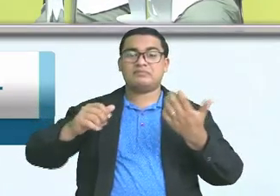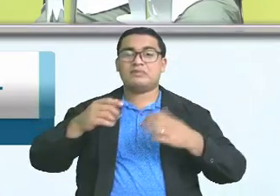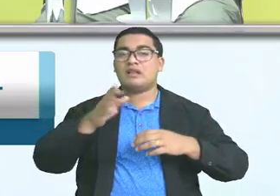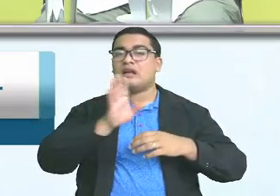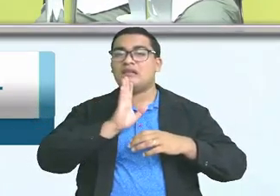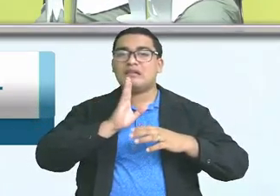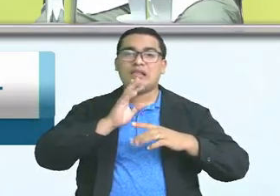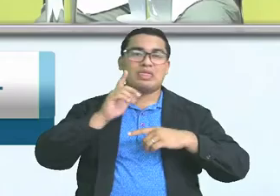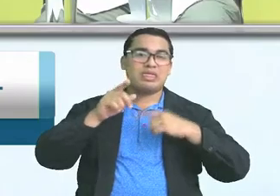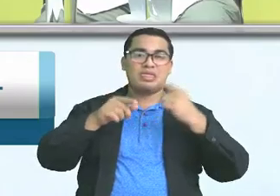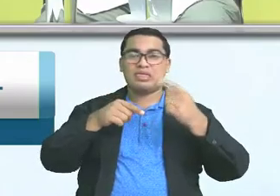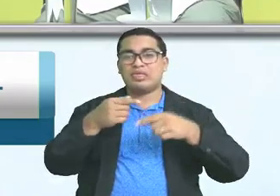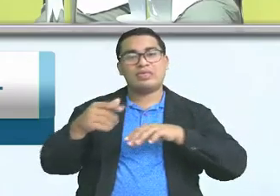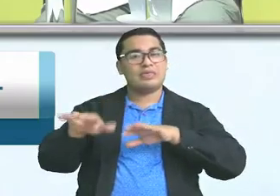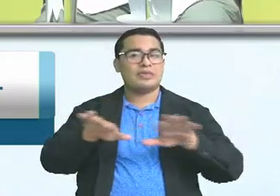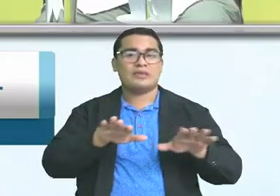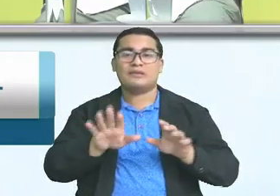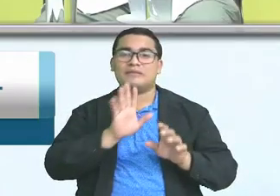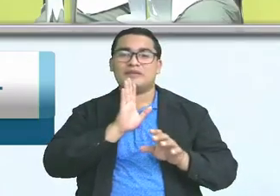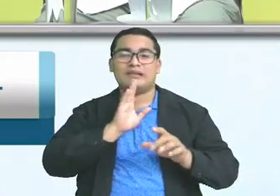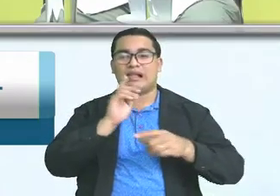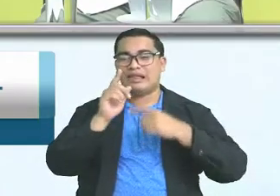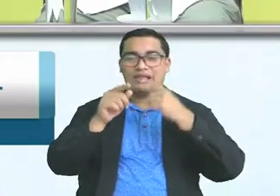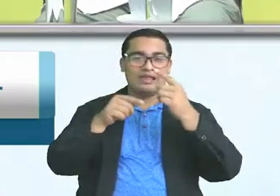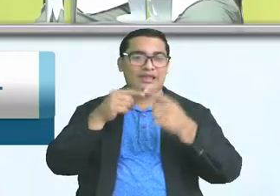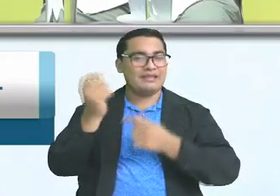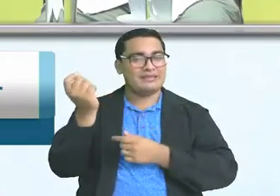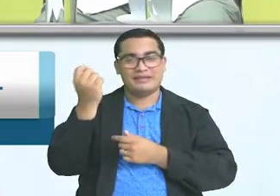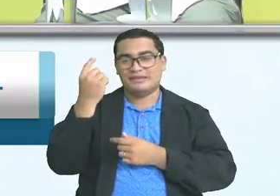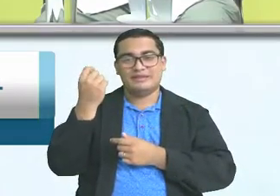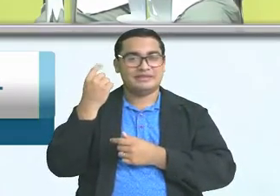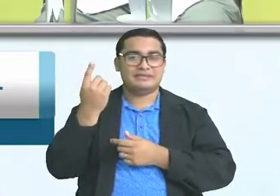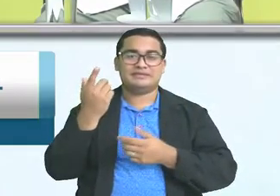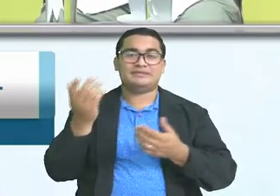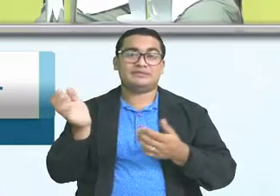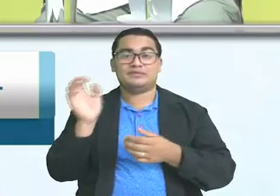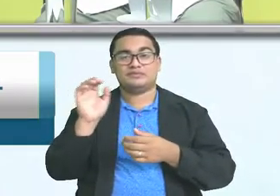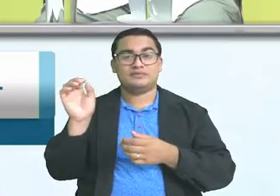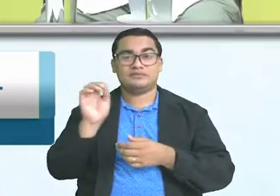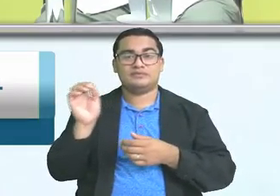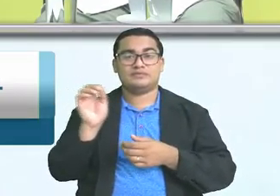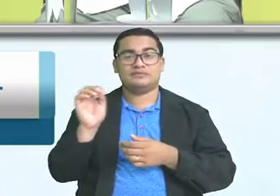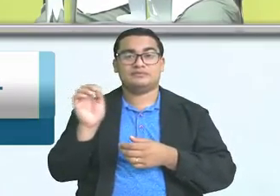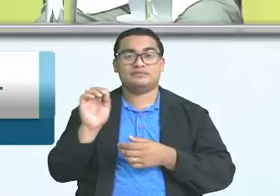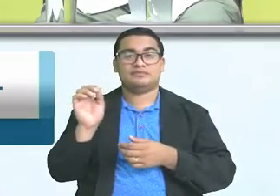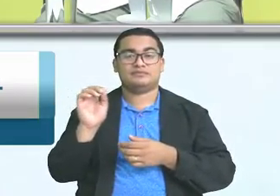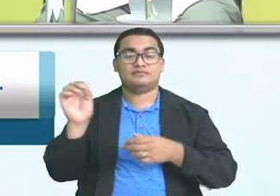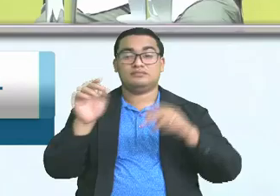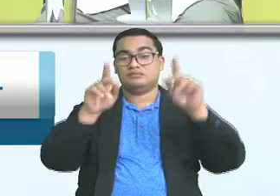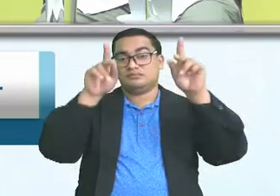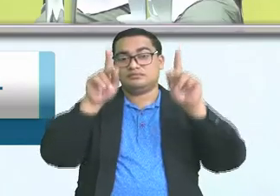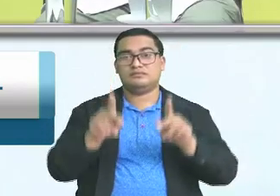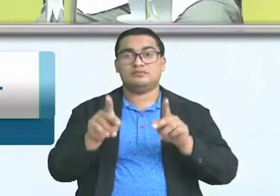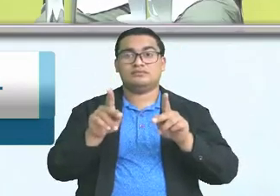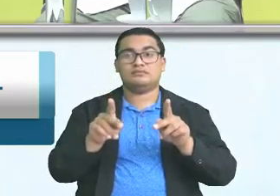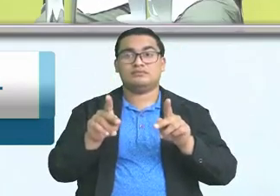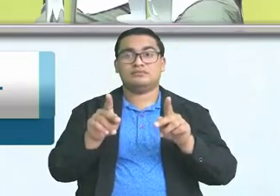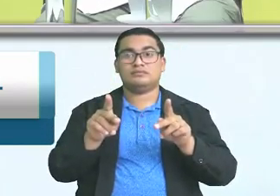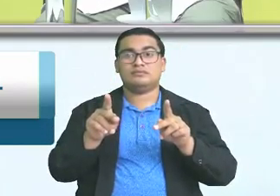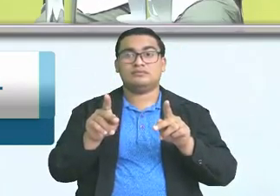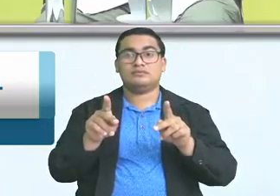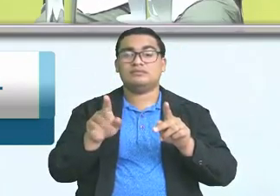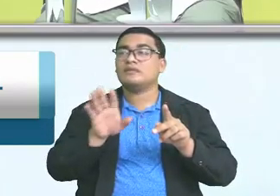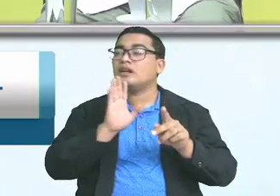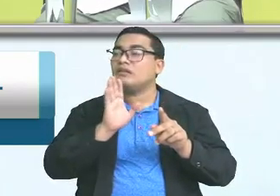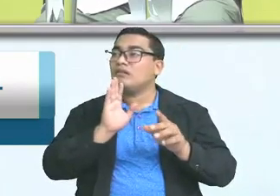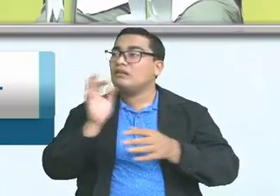alteración del lenguaje que no puede hablar, empieza a hablar enredado, no se le entiende, o que el paciente no comprenda lo que